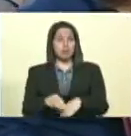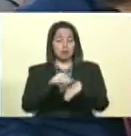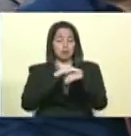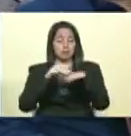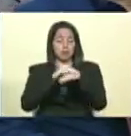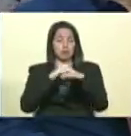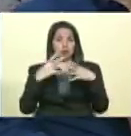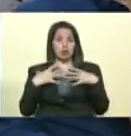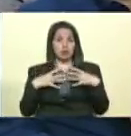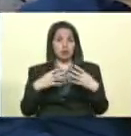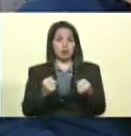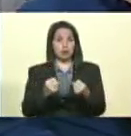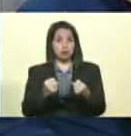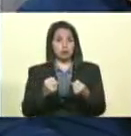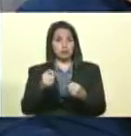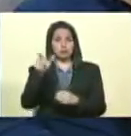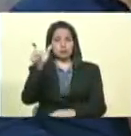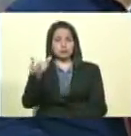Salud,